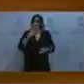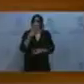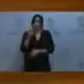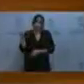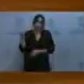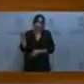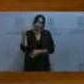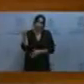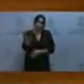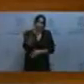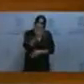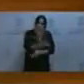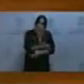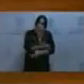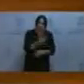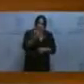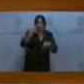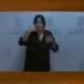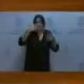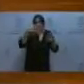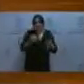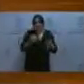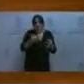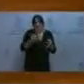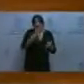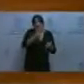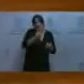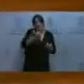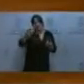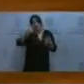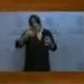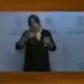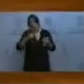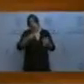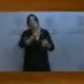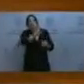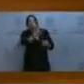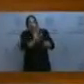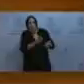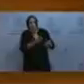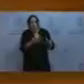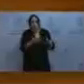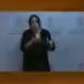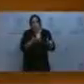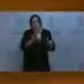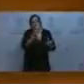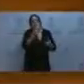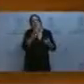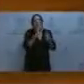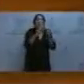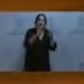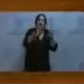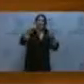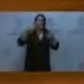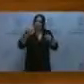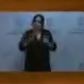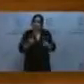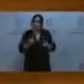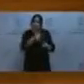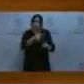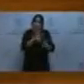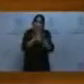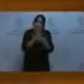ocasión, detrás de lo aparente nada es lo que parece, por muy social que nos lo quieran vender. Esto ha quedado puesto de manifiesto en la